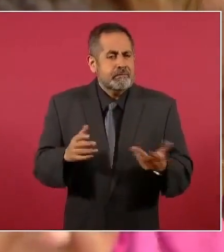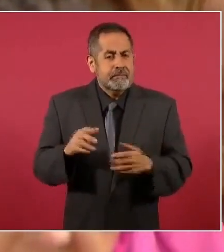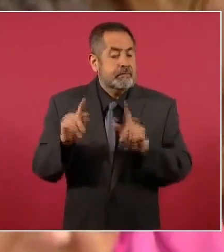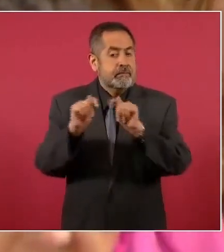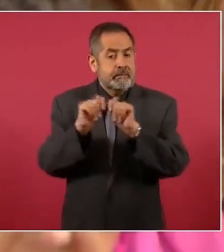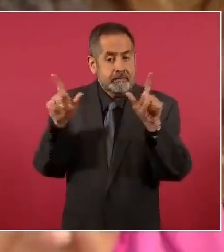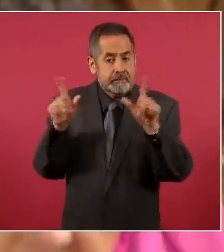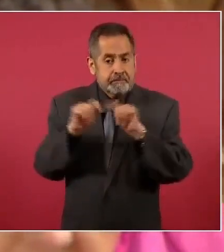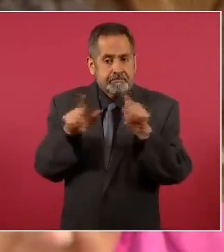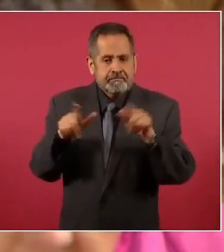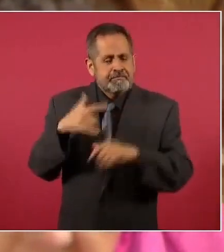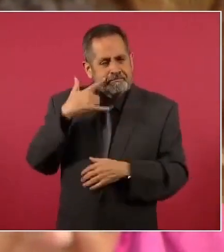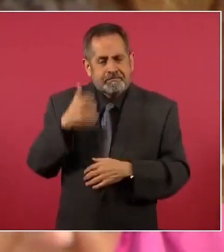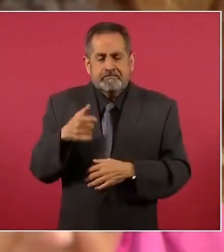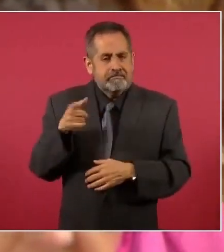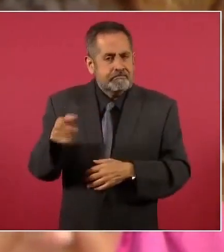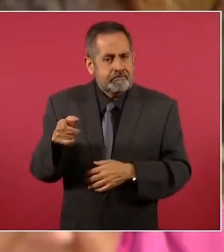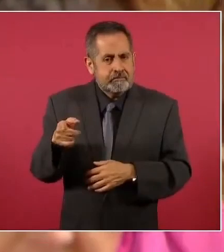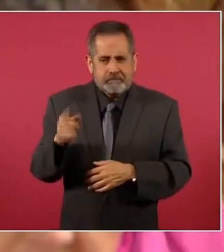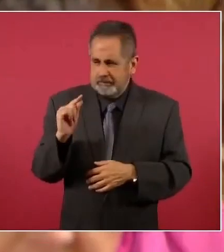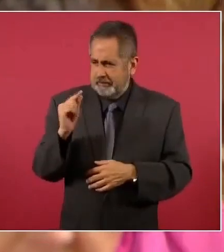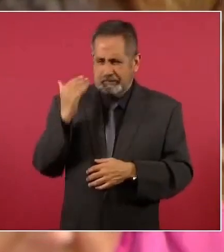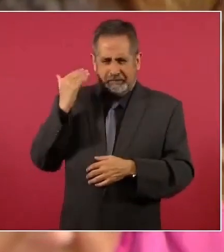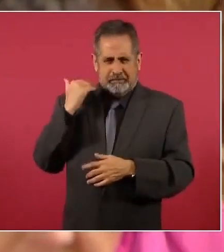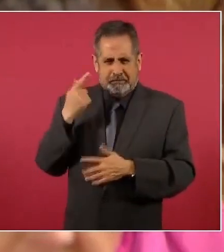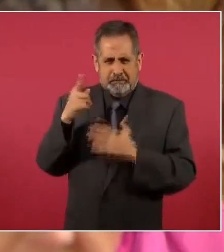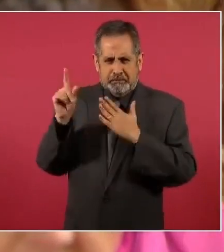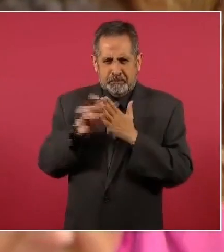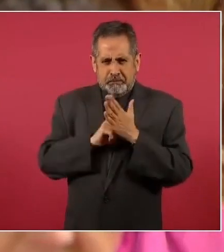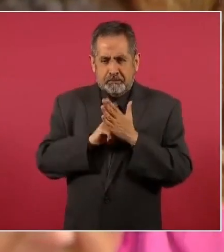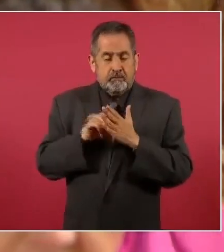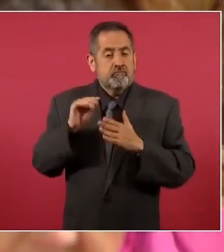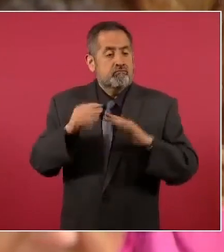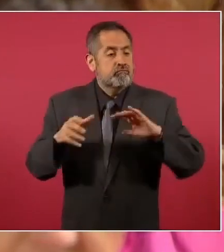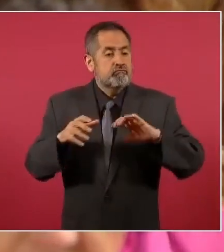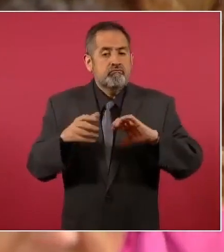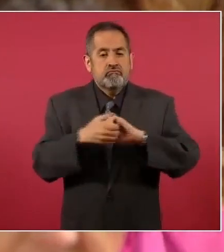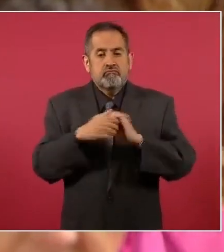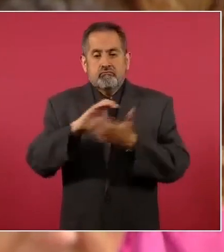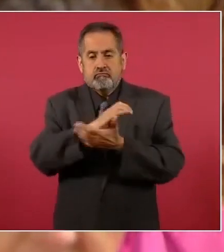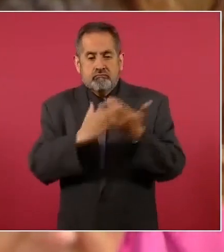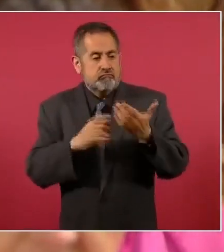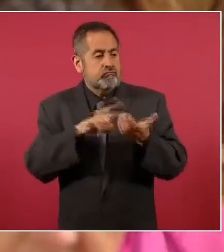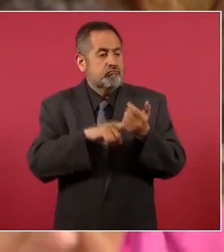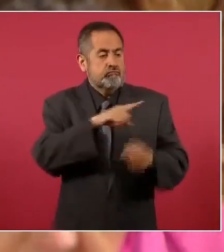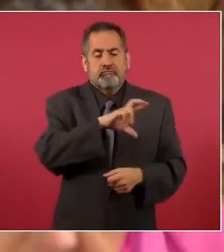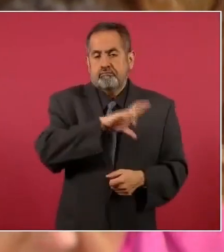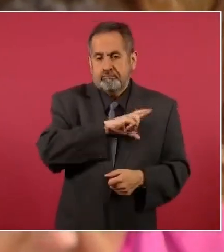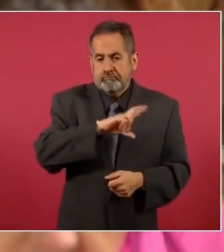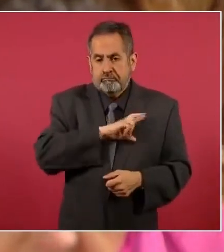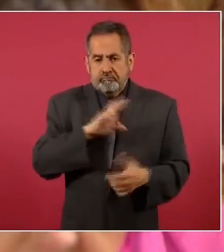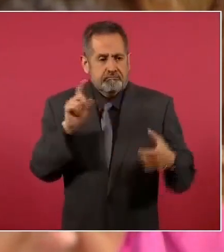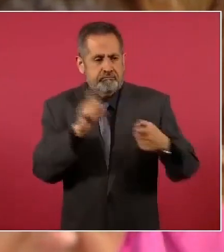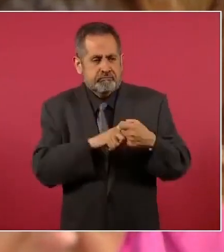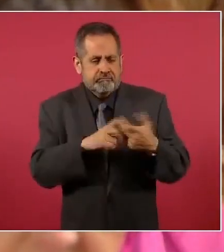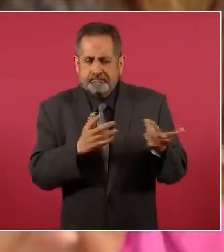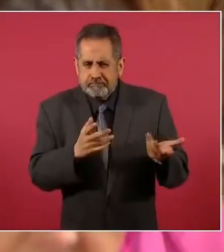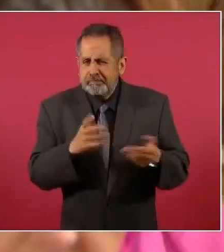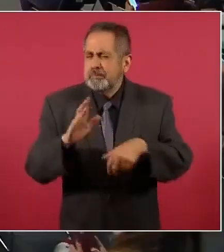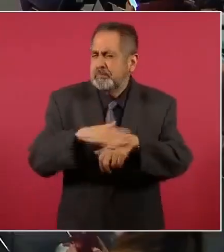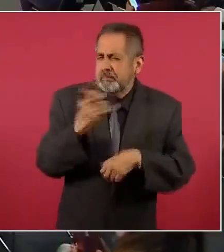Tlaxcala, curiosamente, hace un mes hizo un convenio con una empresa privada. ¿Por qué viene este tema?